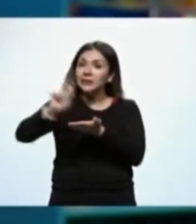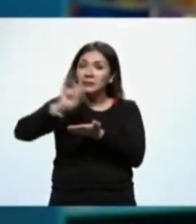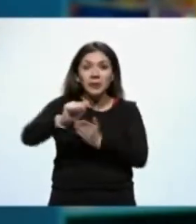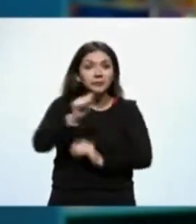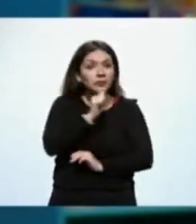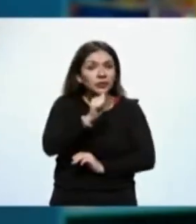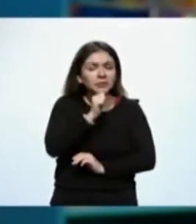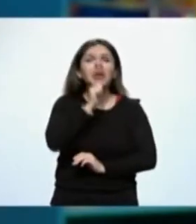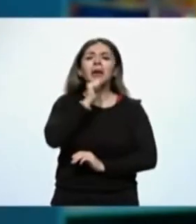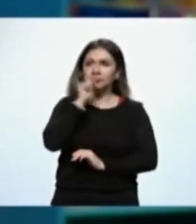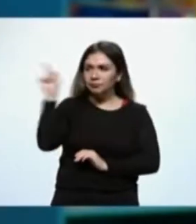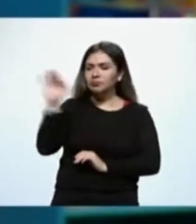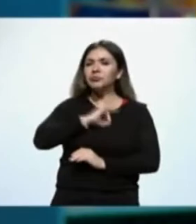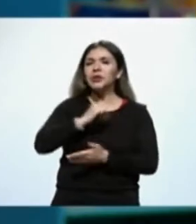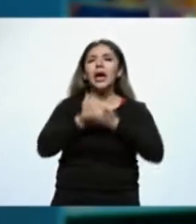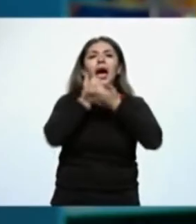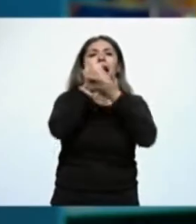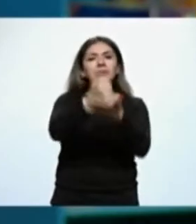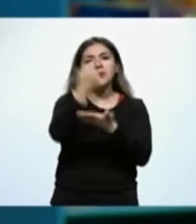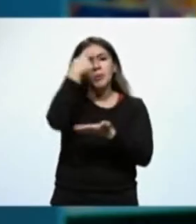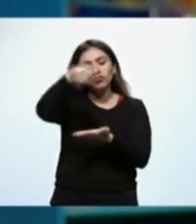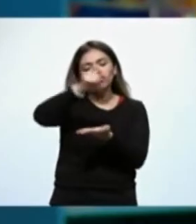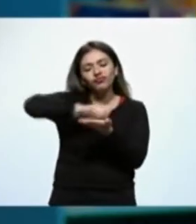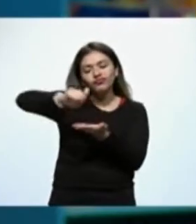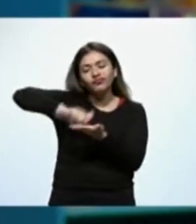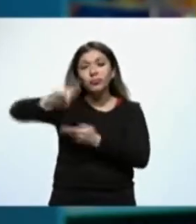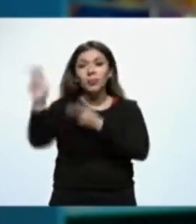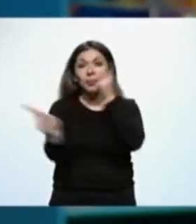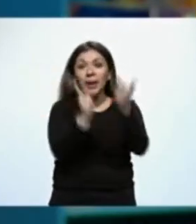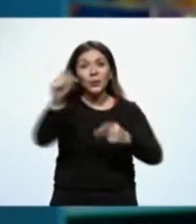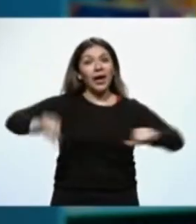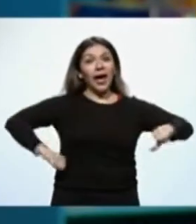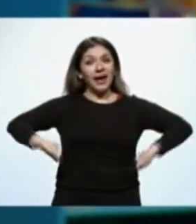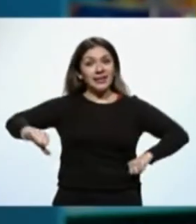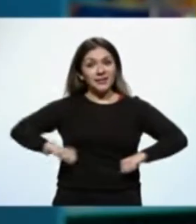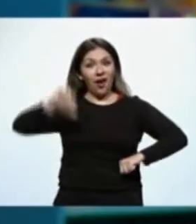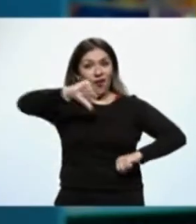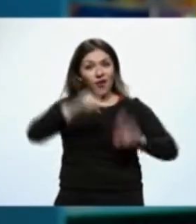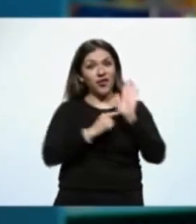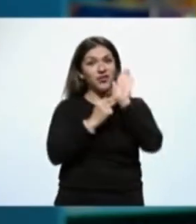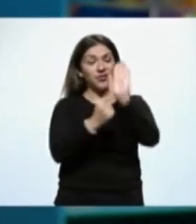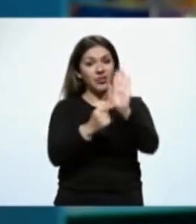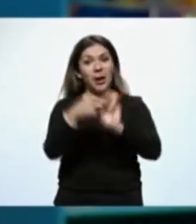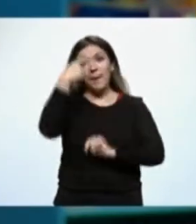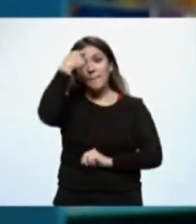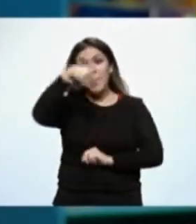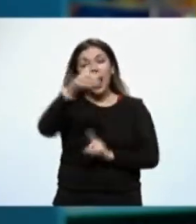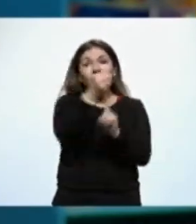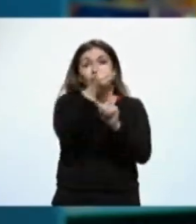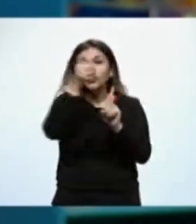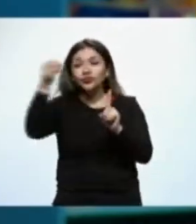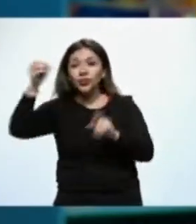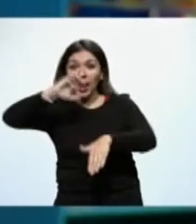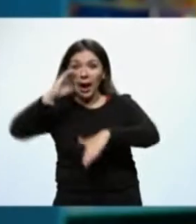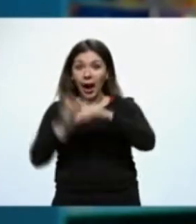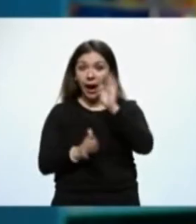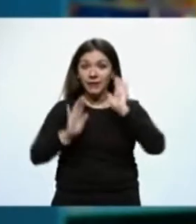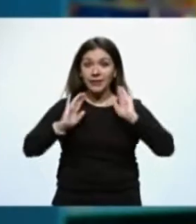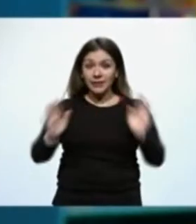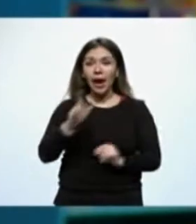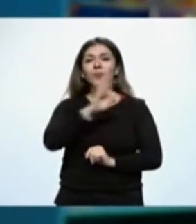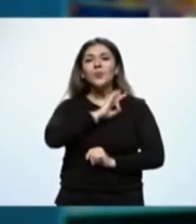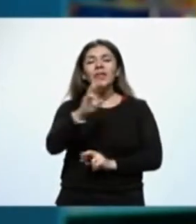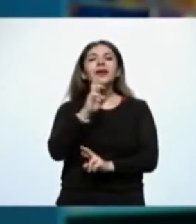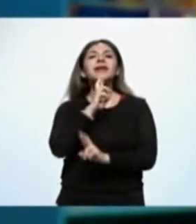escribir, él o ella te ayudarán a anotar las preguntas y actividades que se te piden para que cuando acabe el programa